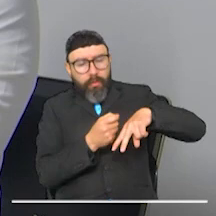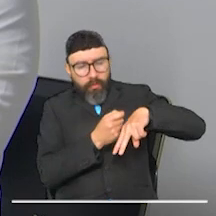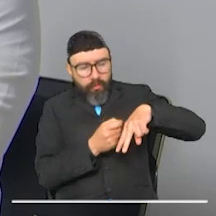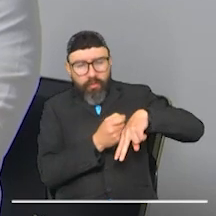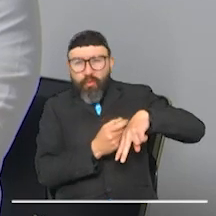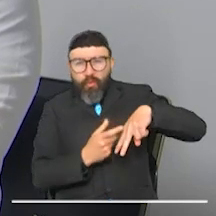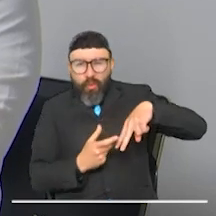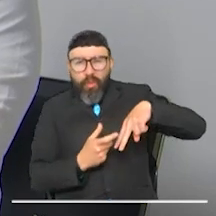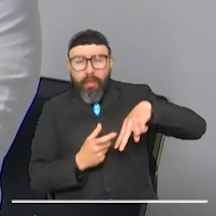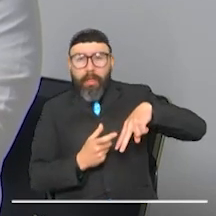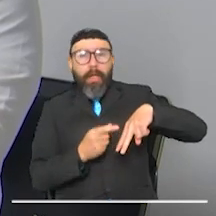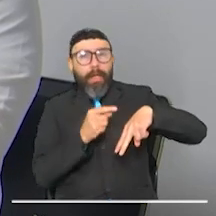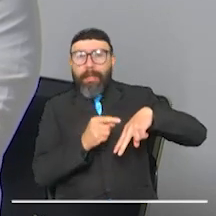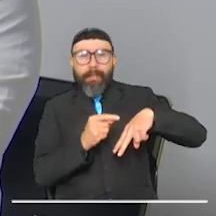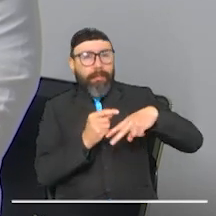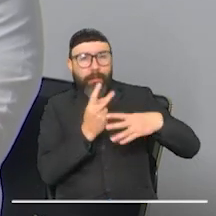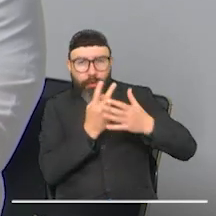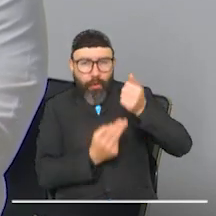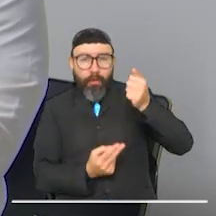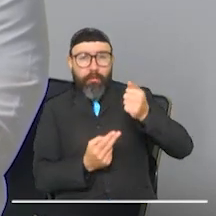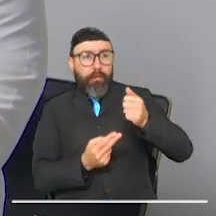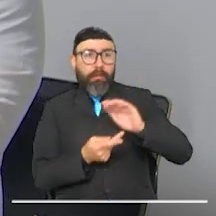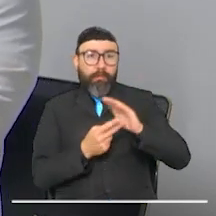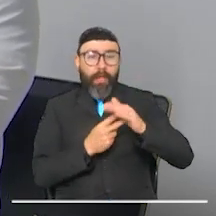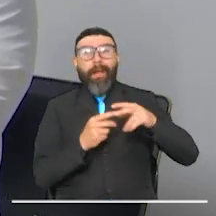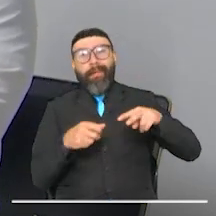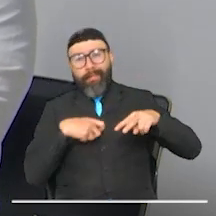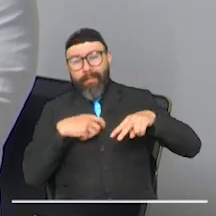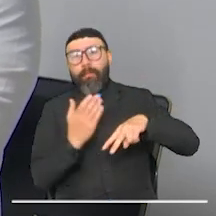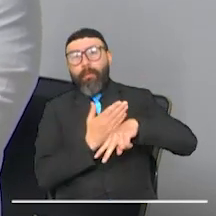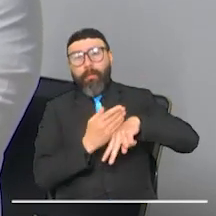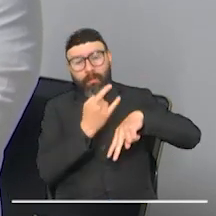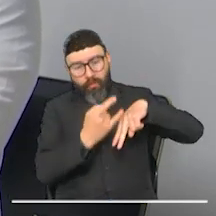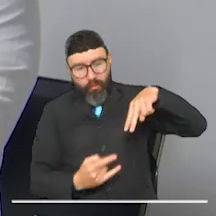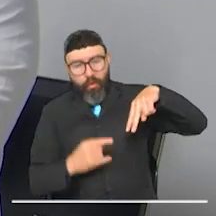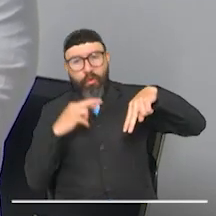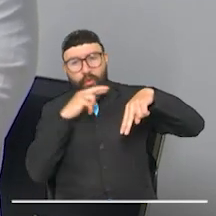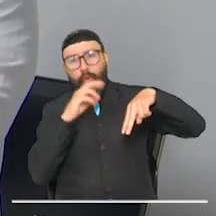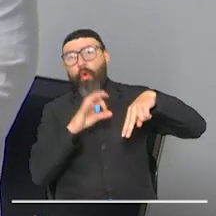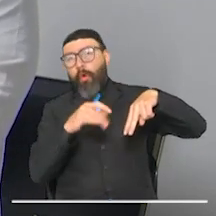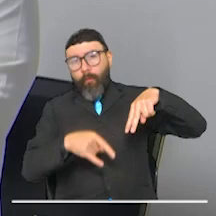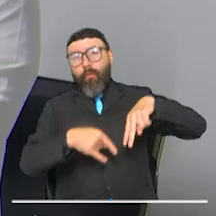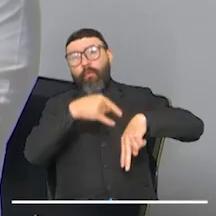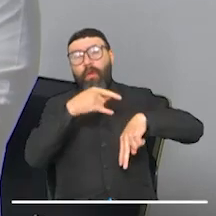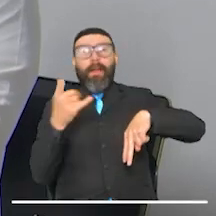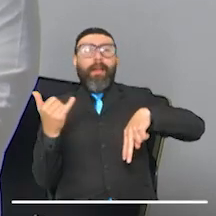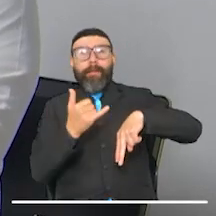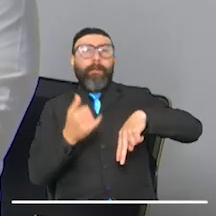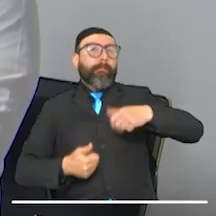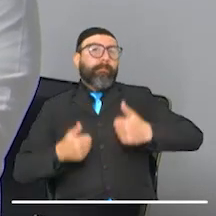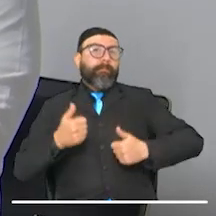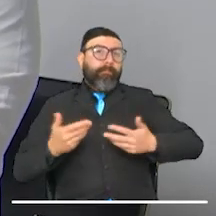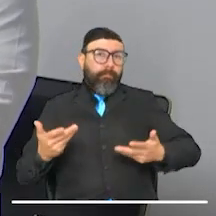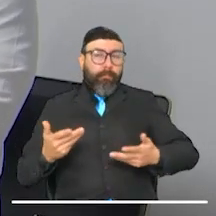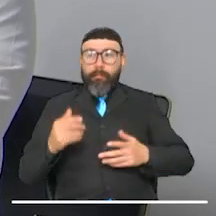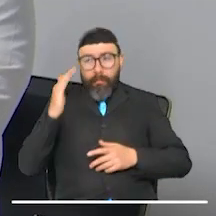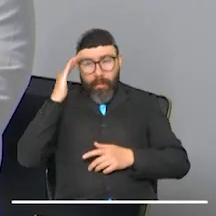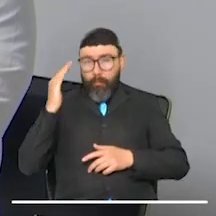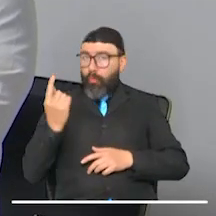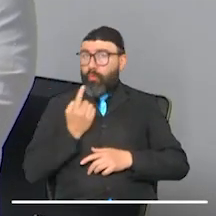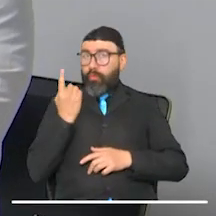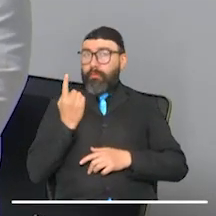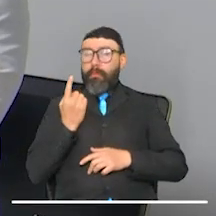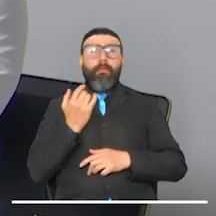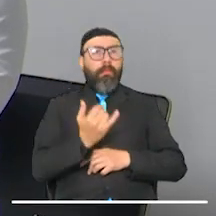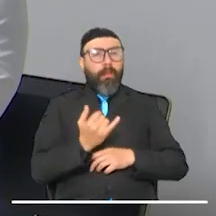de origen mito quiere decir que tiene un componente tanto arterial como venoso porque sabemos que el sistema es único si el